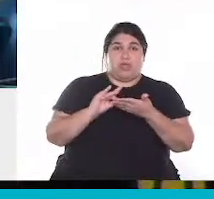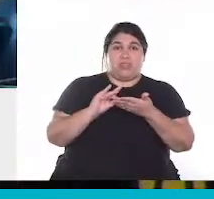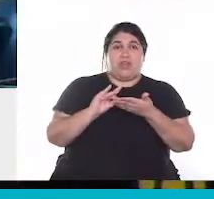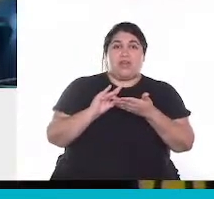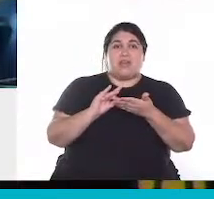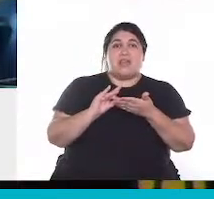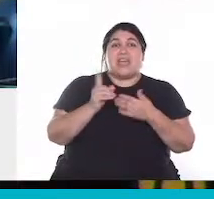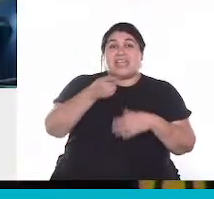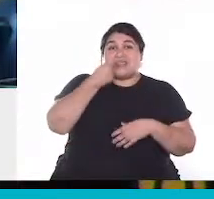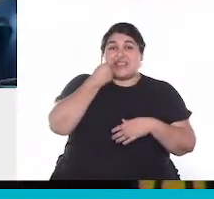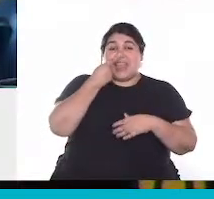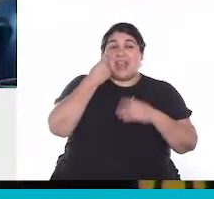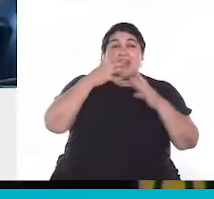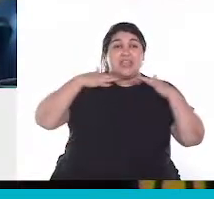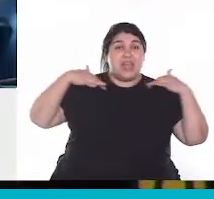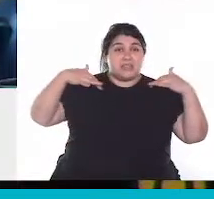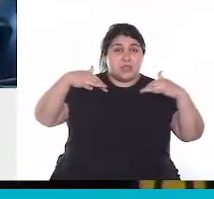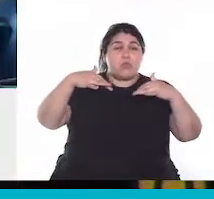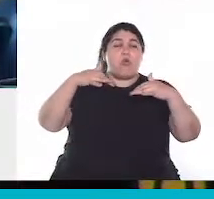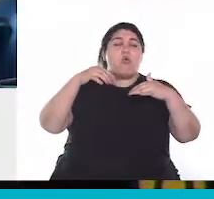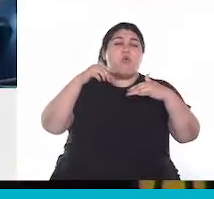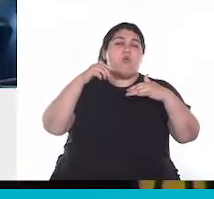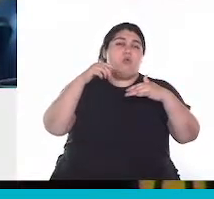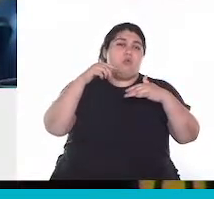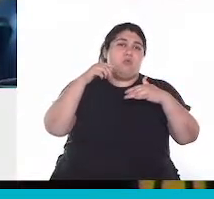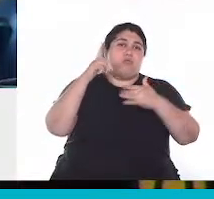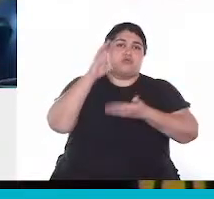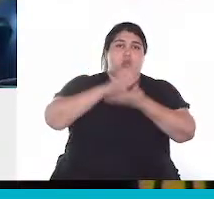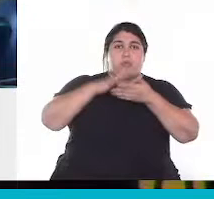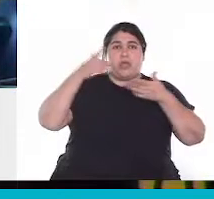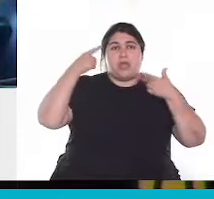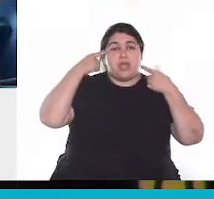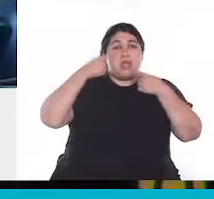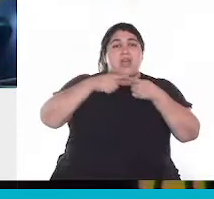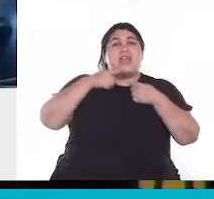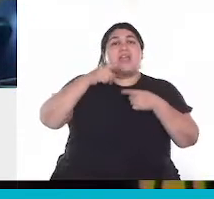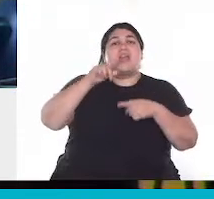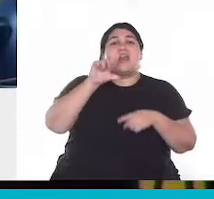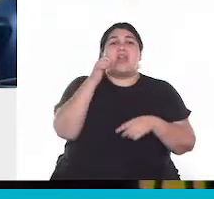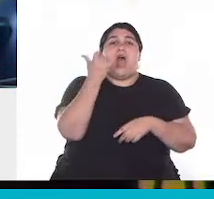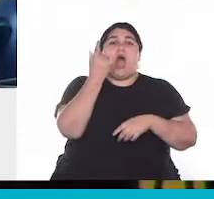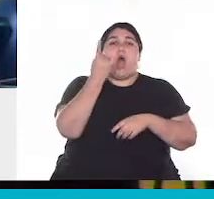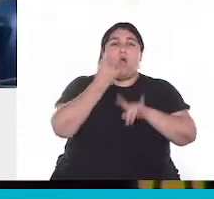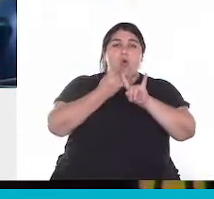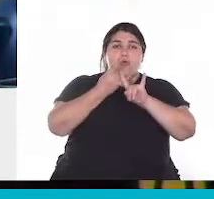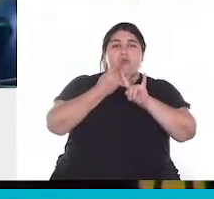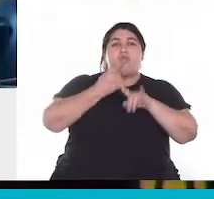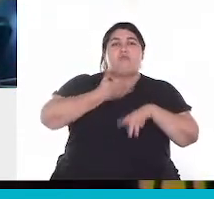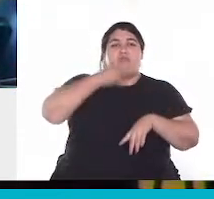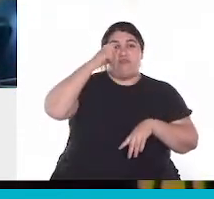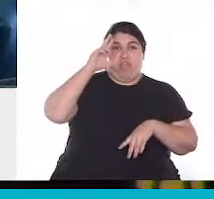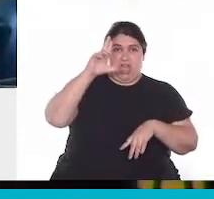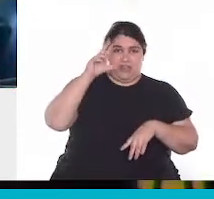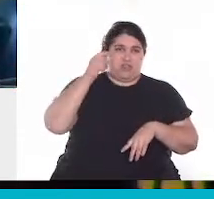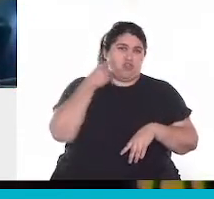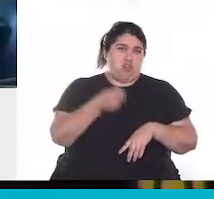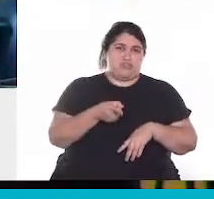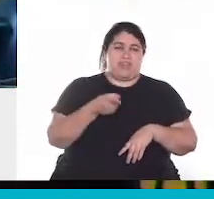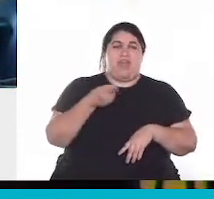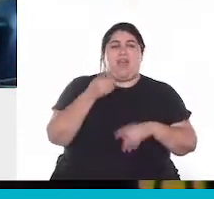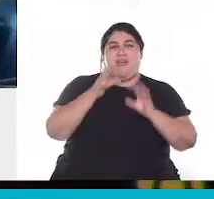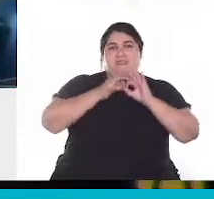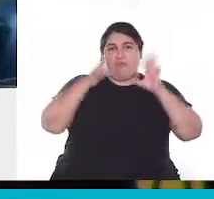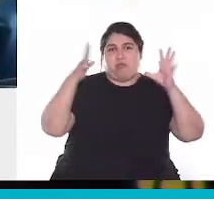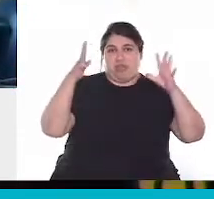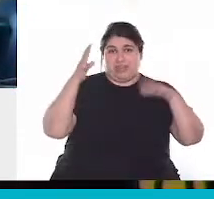declarando de interés legislativo el libro Objetivo Cristina, el lawfare contra la democracia en Argentina. Este